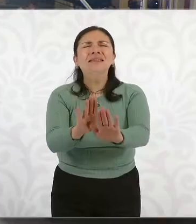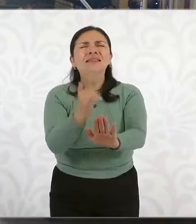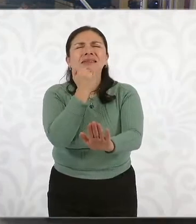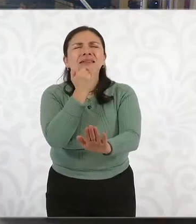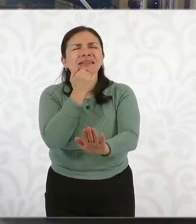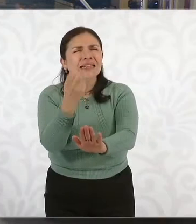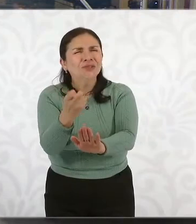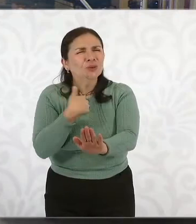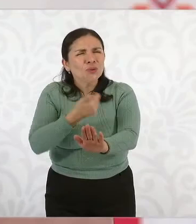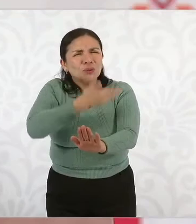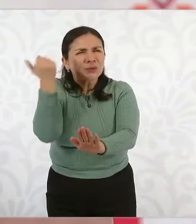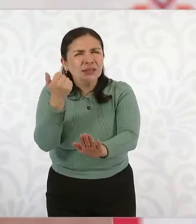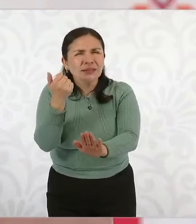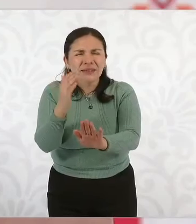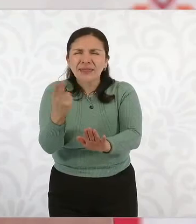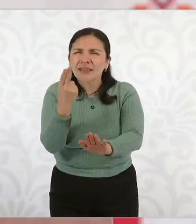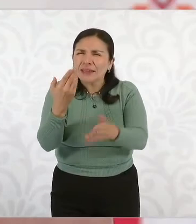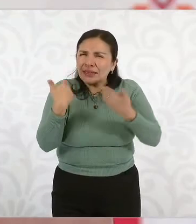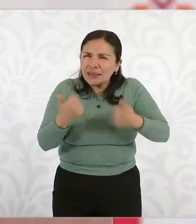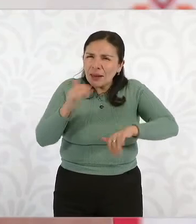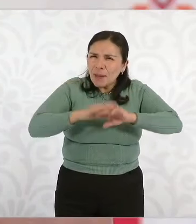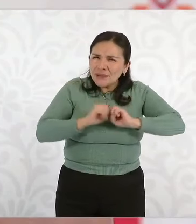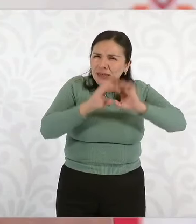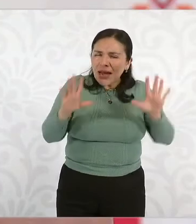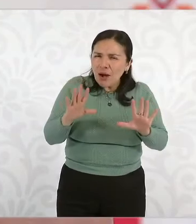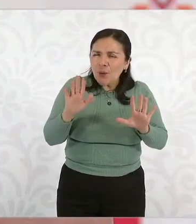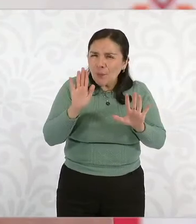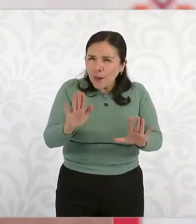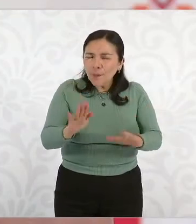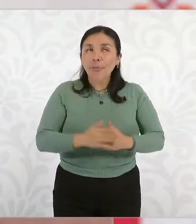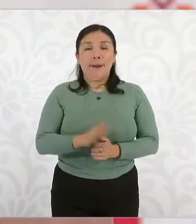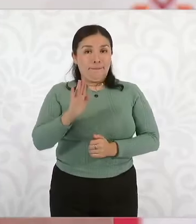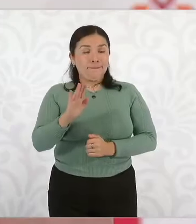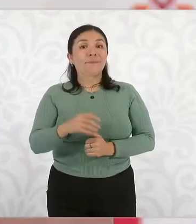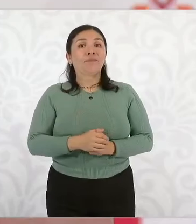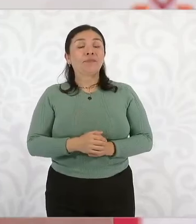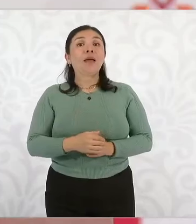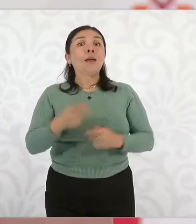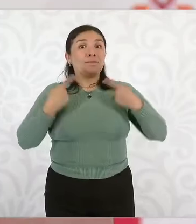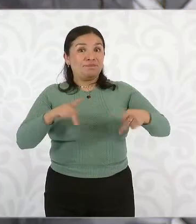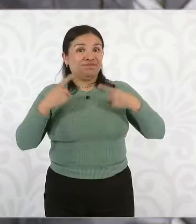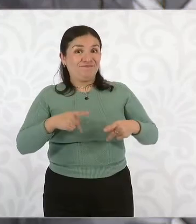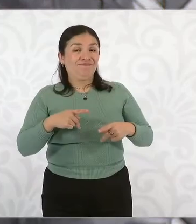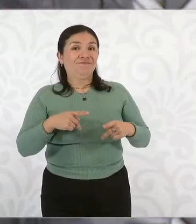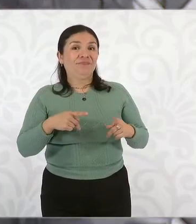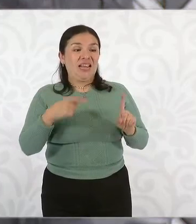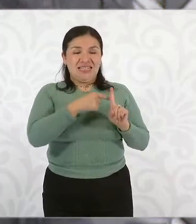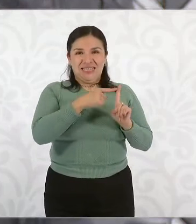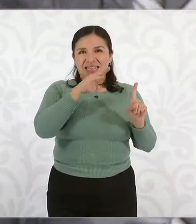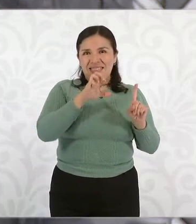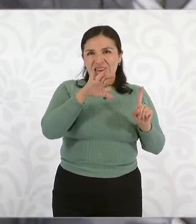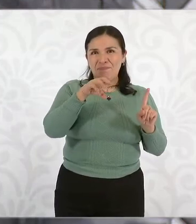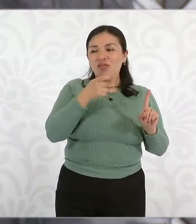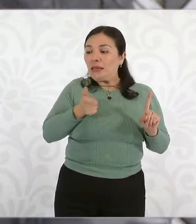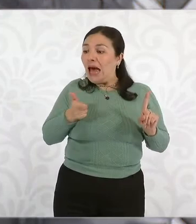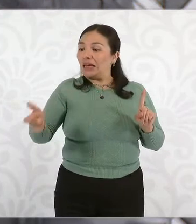que esta parte no la conocía, tengo que ser muy franca. O sea, los sicarios que contrató para matar a la